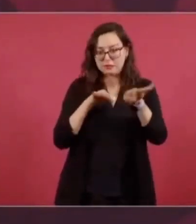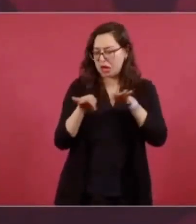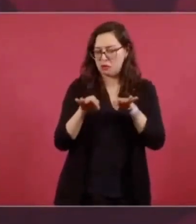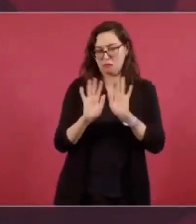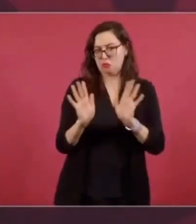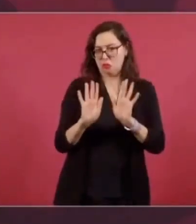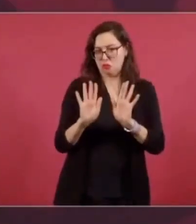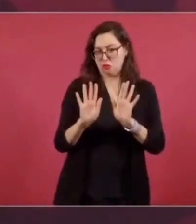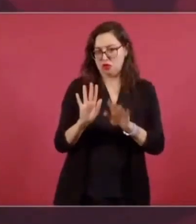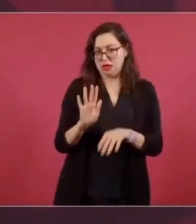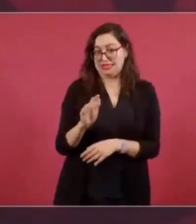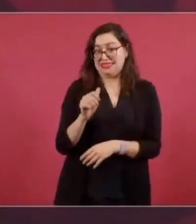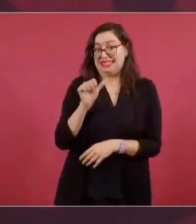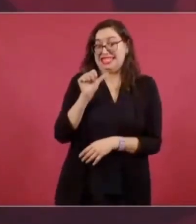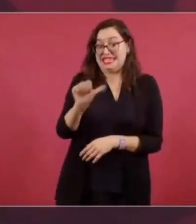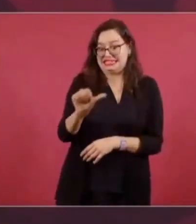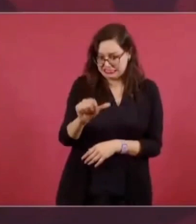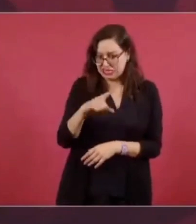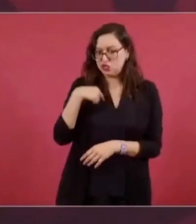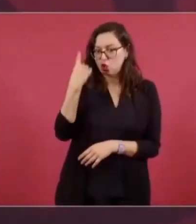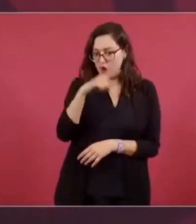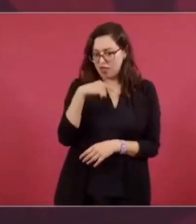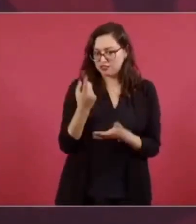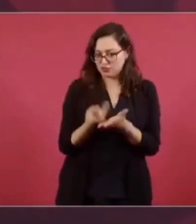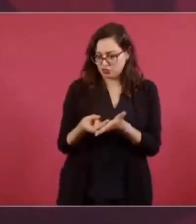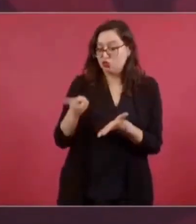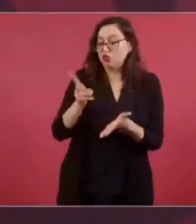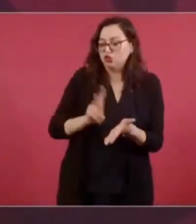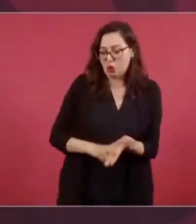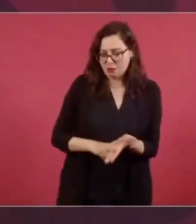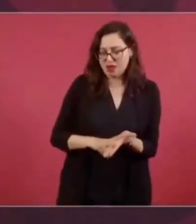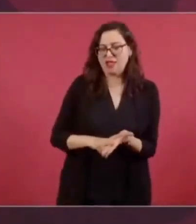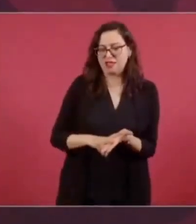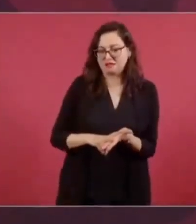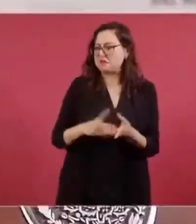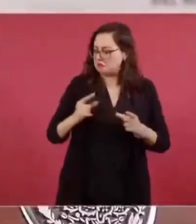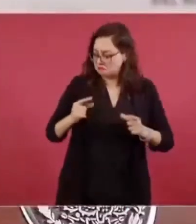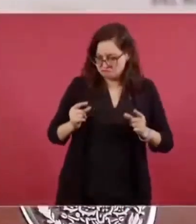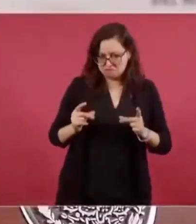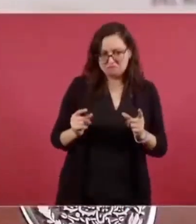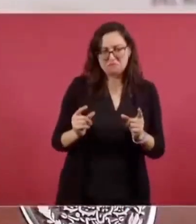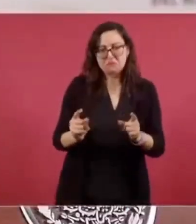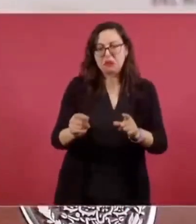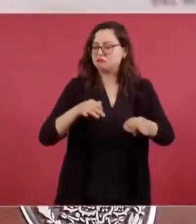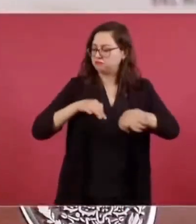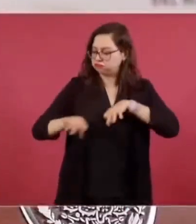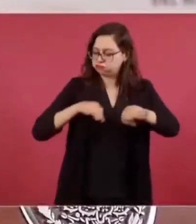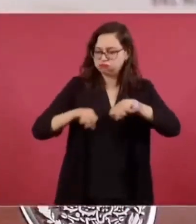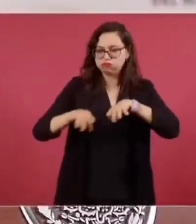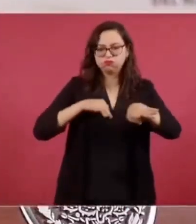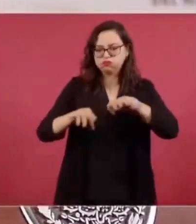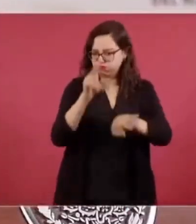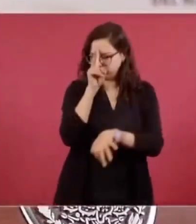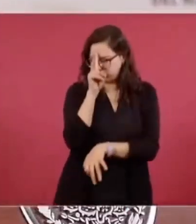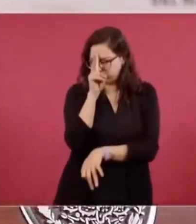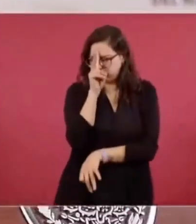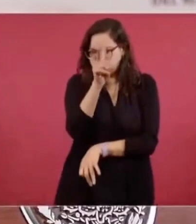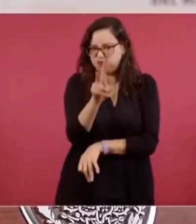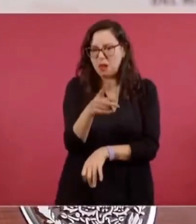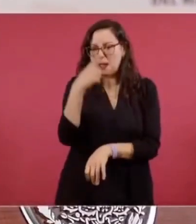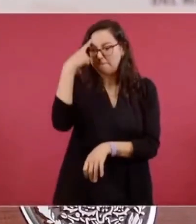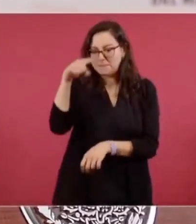rendir el tiempo y vamos a avanzar más, pues para no dejar nada